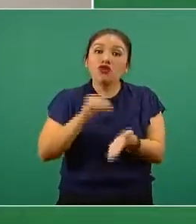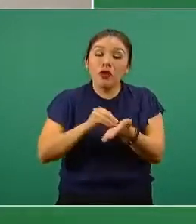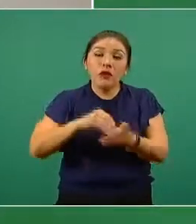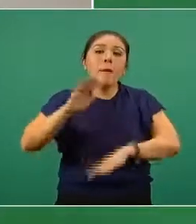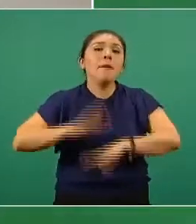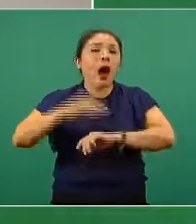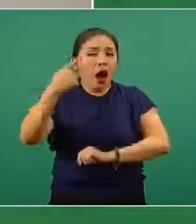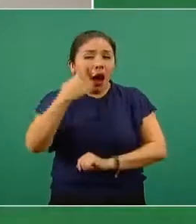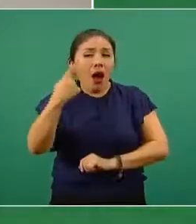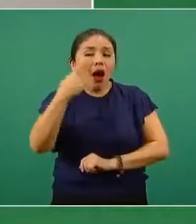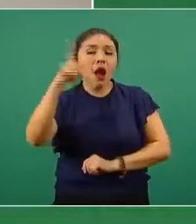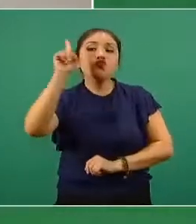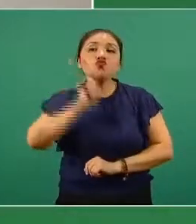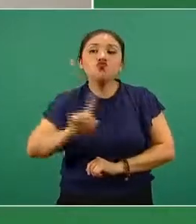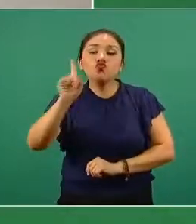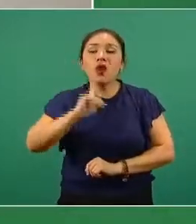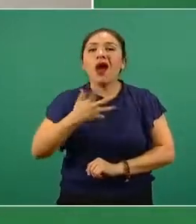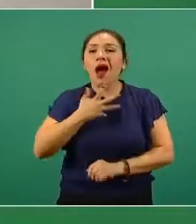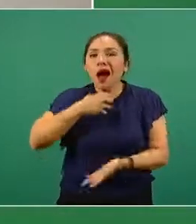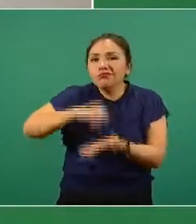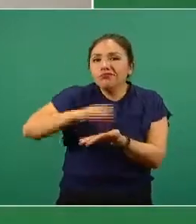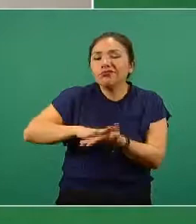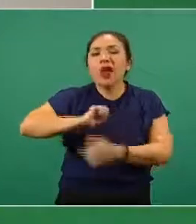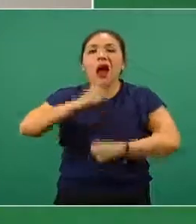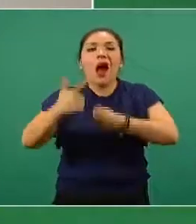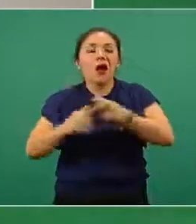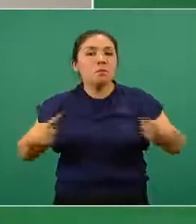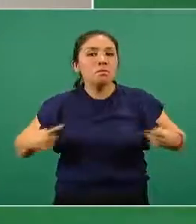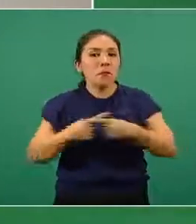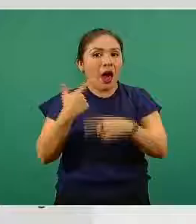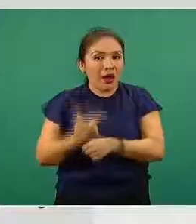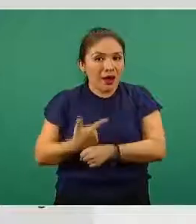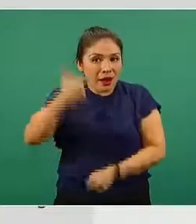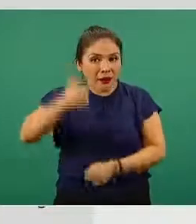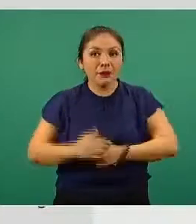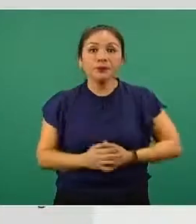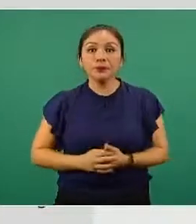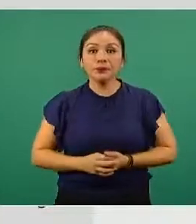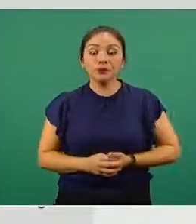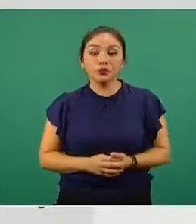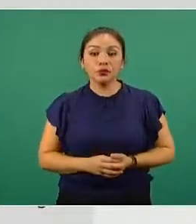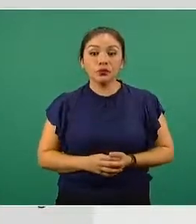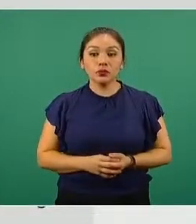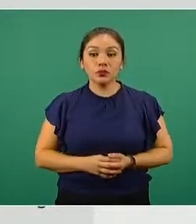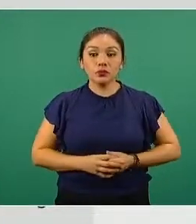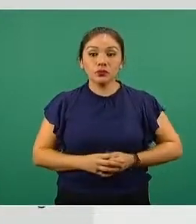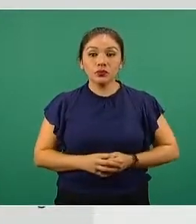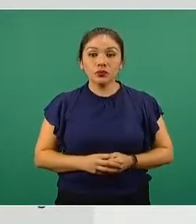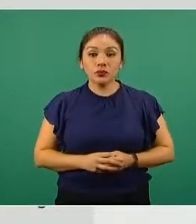mujeres reportan tener algún caso grave. La siguiente, por favor.